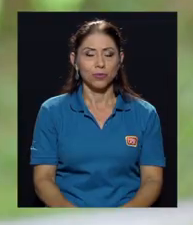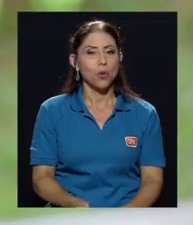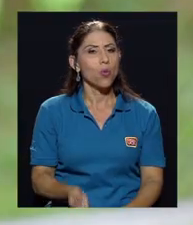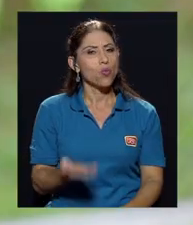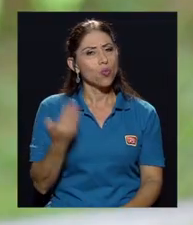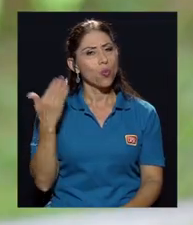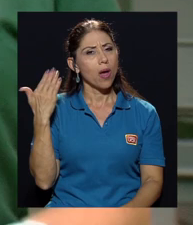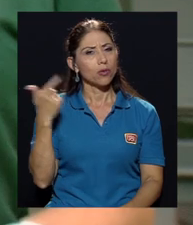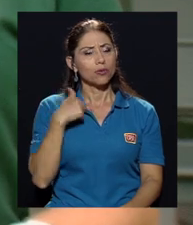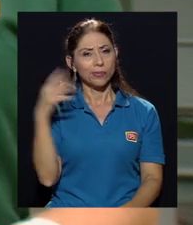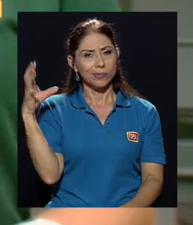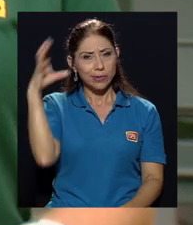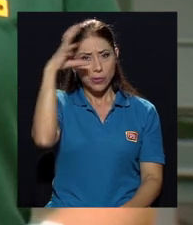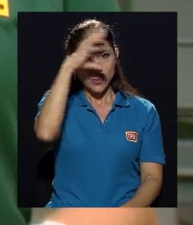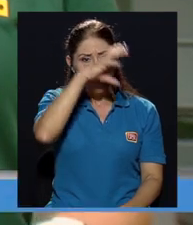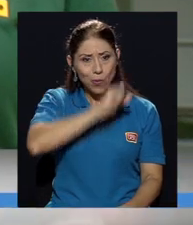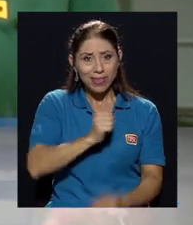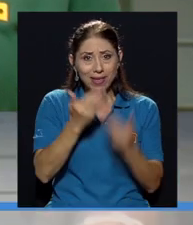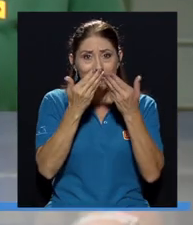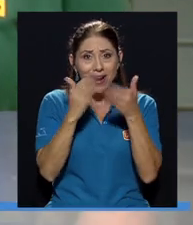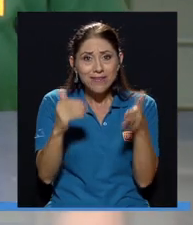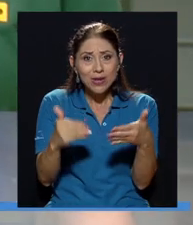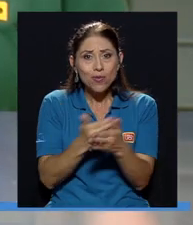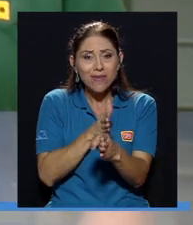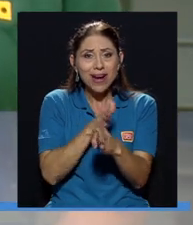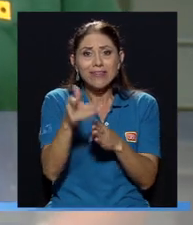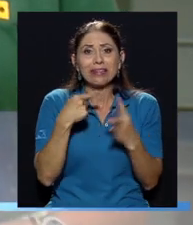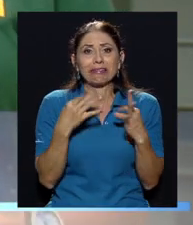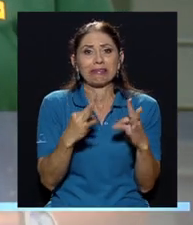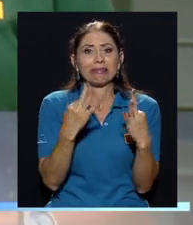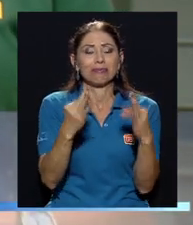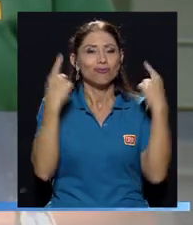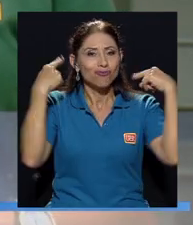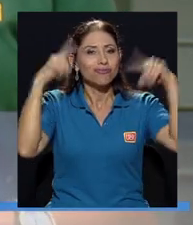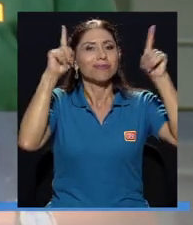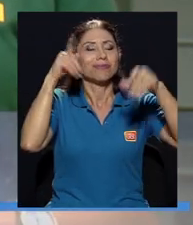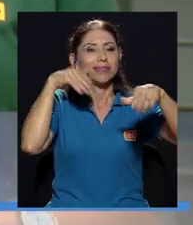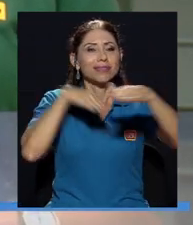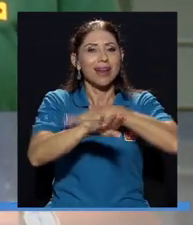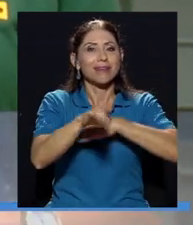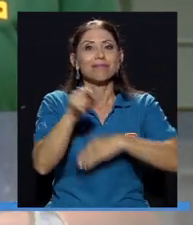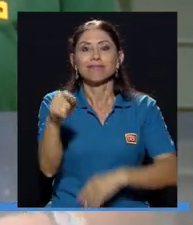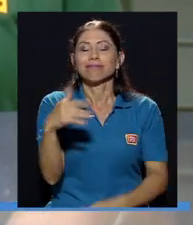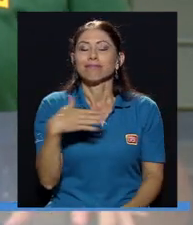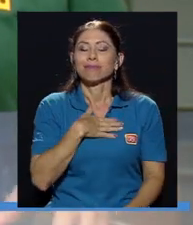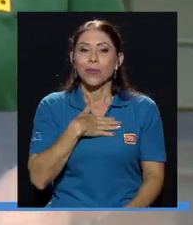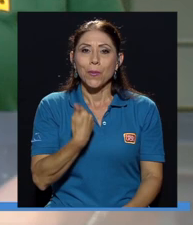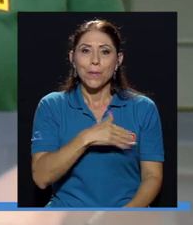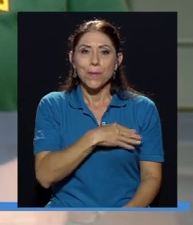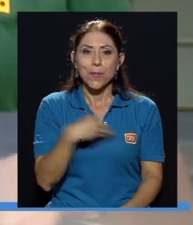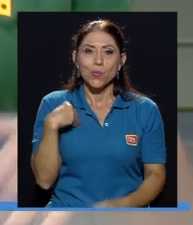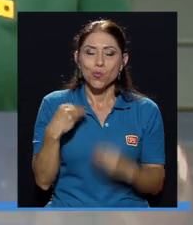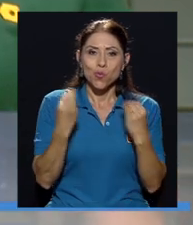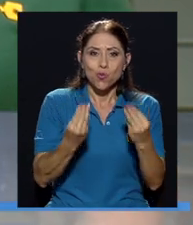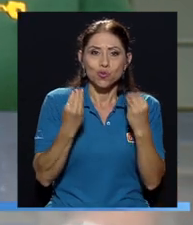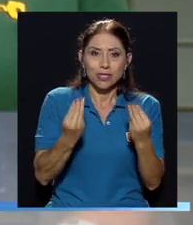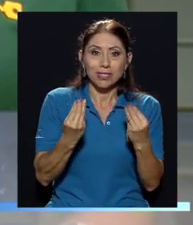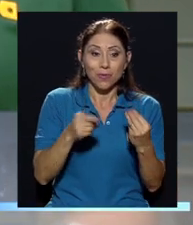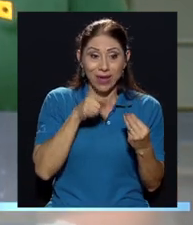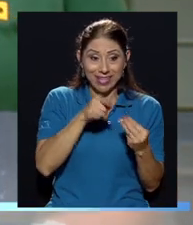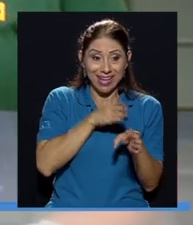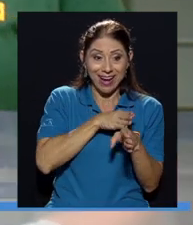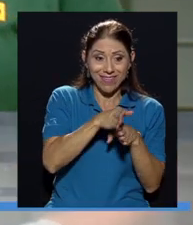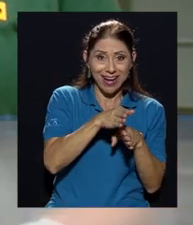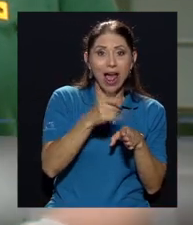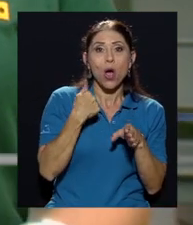Cuando me di cuenta que iban a abrir esta nueva carrera, hice el intento y logré entrar. Entonces, por eso fue porque me gustó muchísimo que podía relacionarla con la